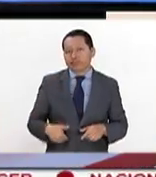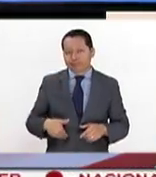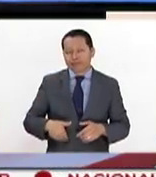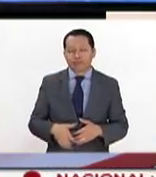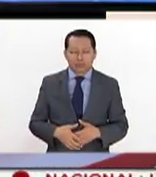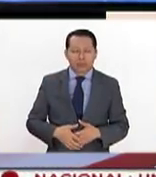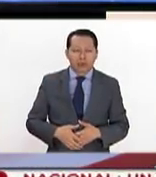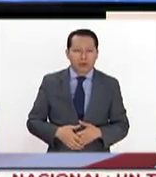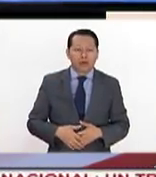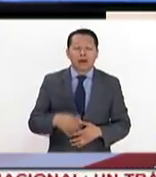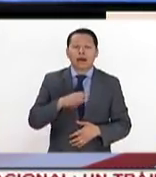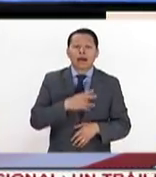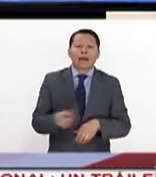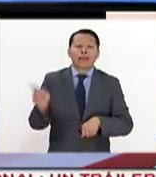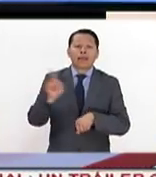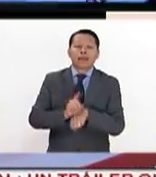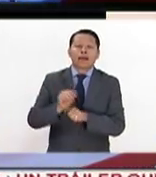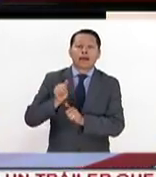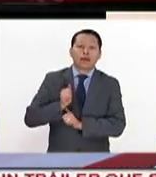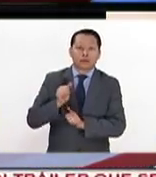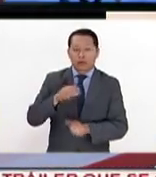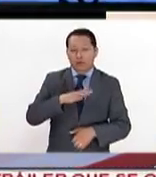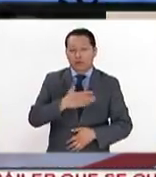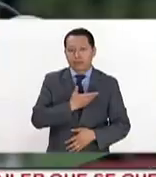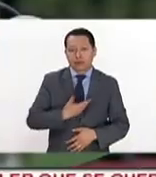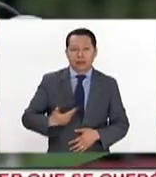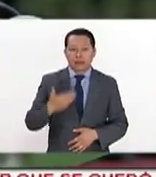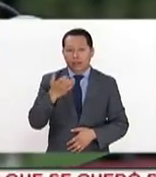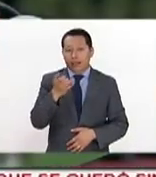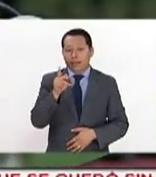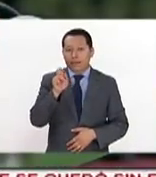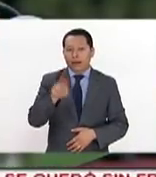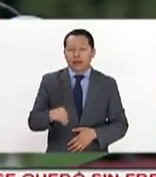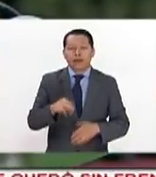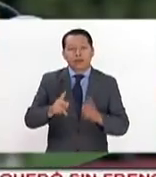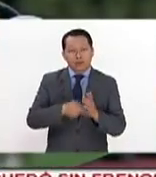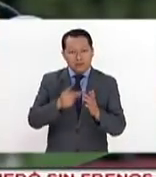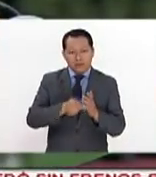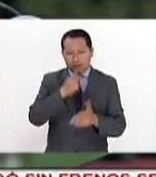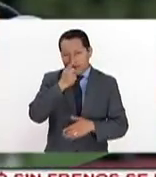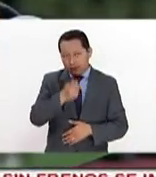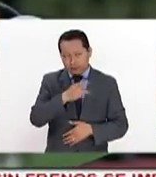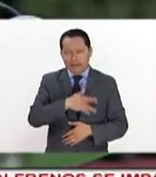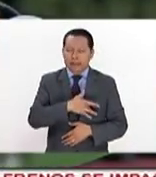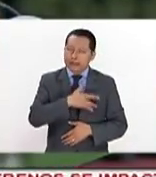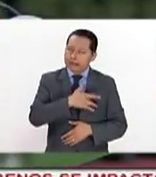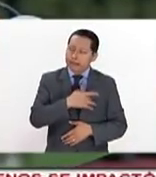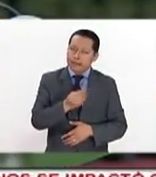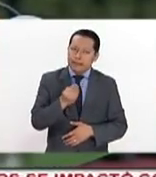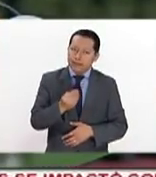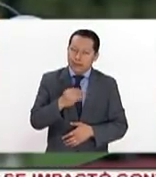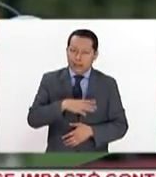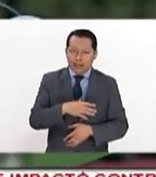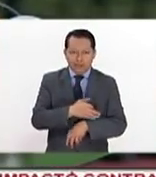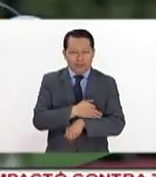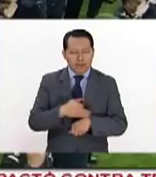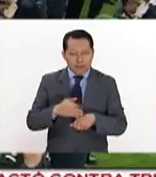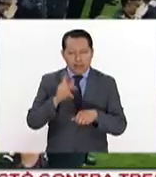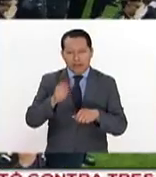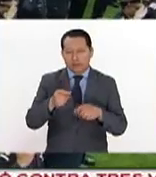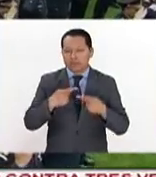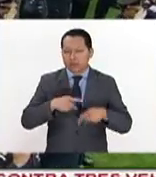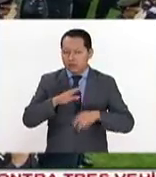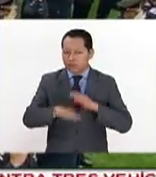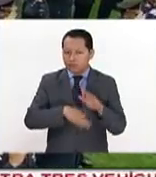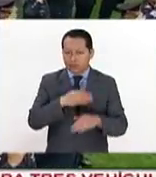Eso en la ceremonia por el Día del Ejército, donde el presidente Enrique Peña Nieto también reiteró sus condolencias a los familiares de las víctimas